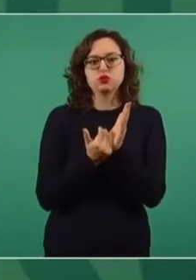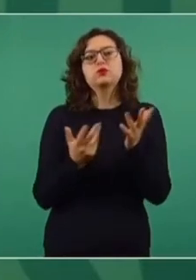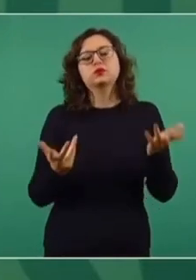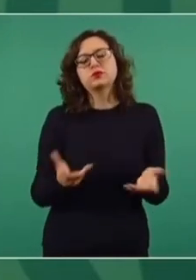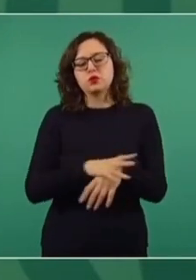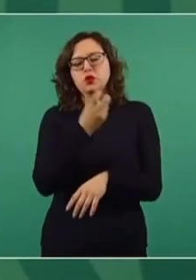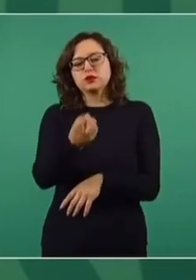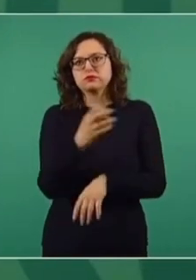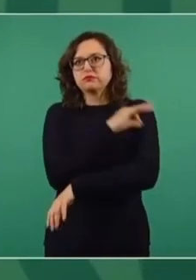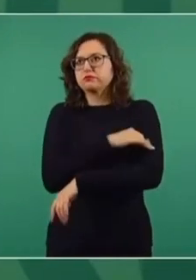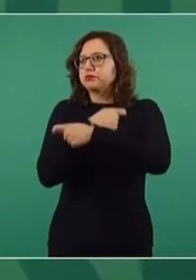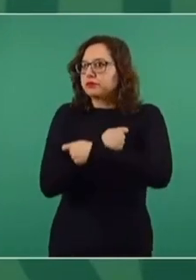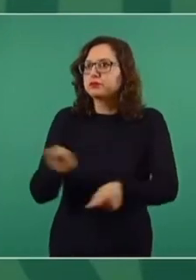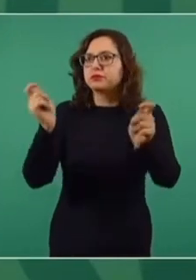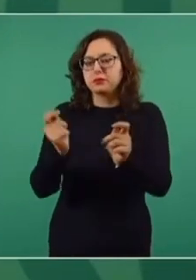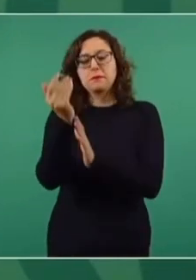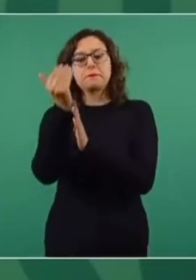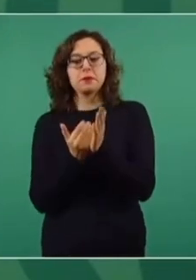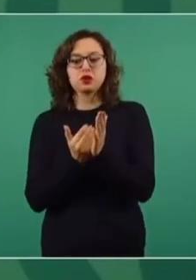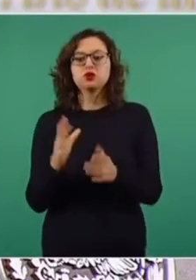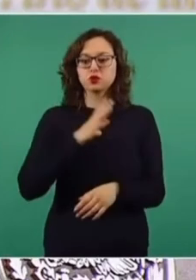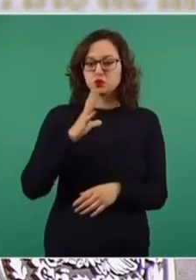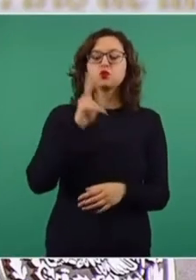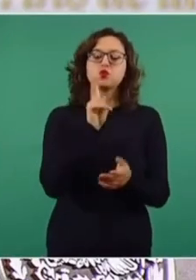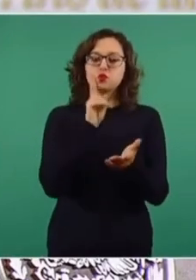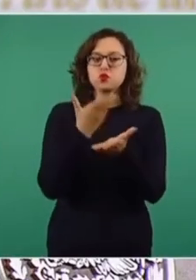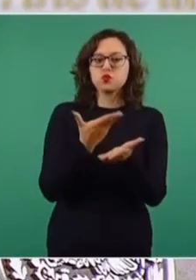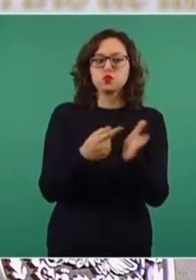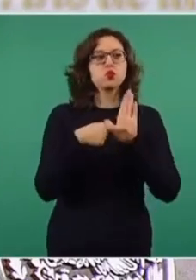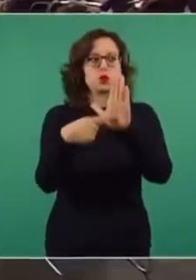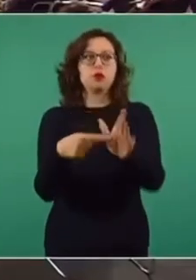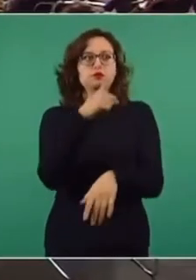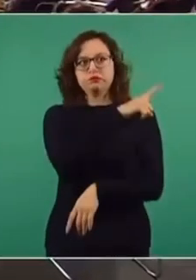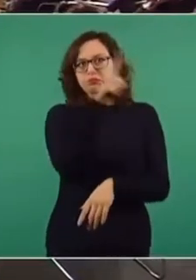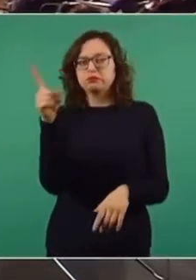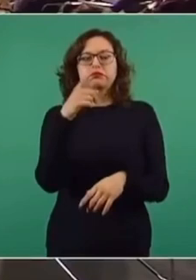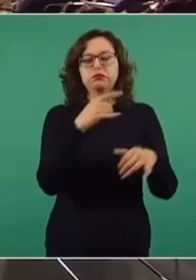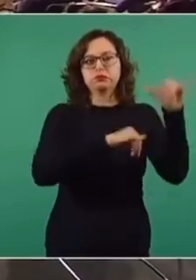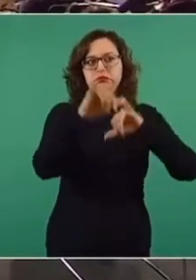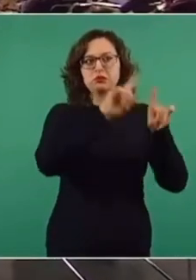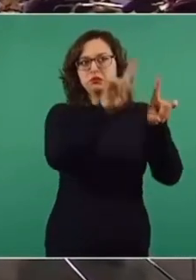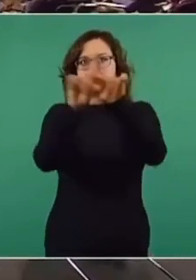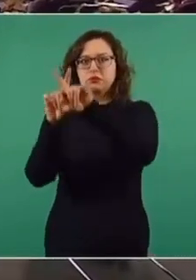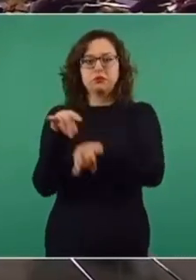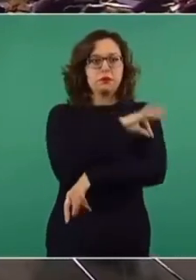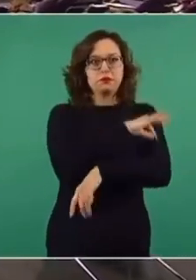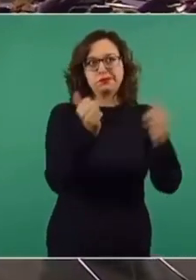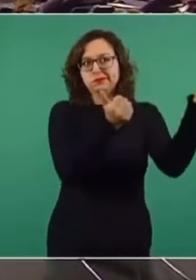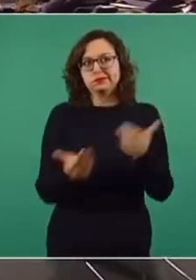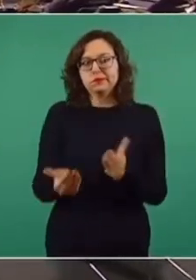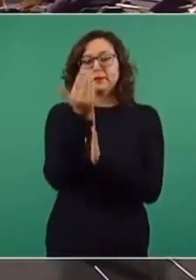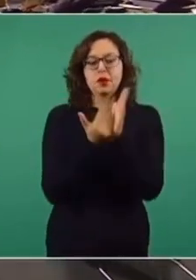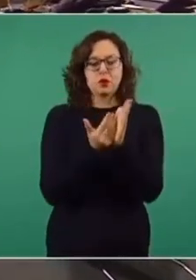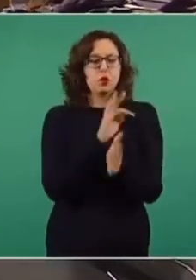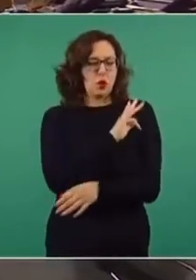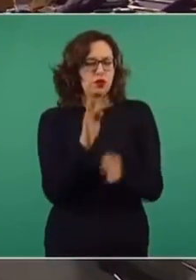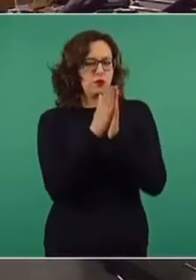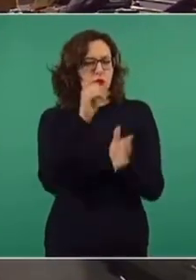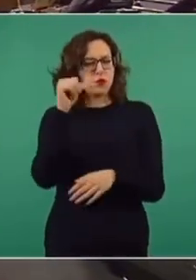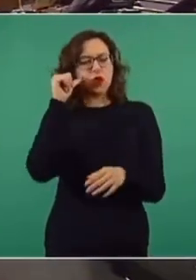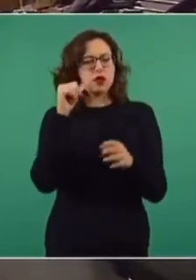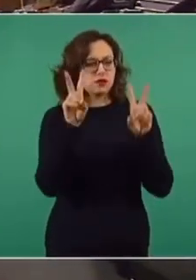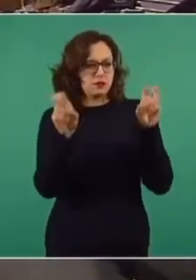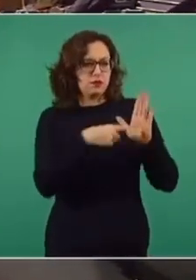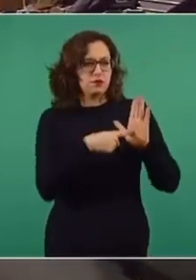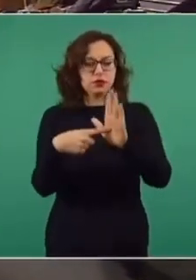podemos probar que han llegado menos vacunas. ¿Por qué no pones la lámina de ayer sobre la disponibilidad de